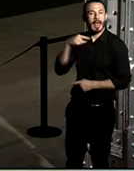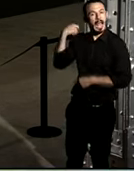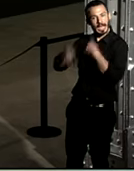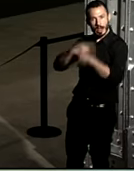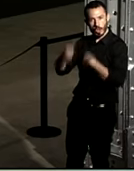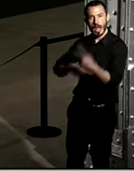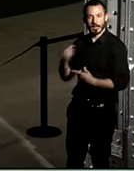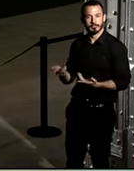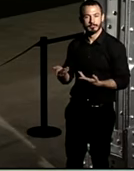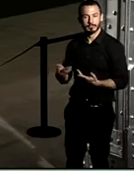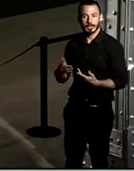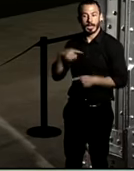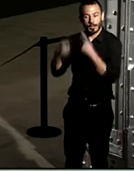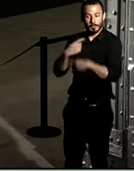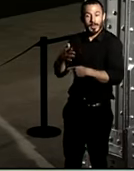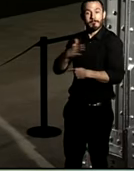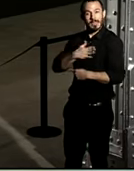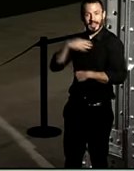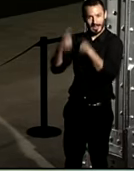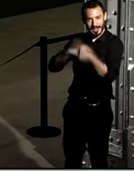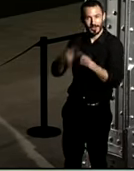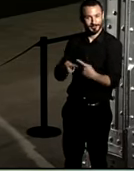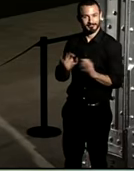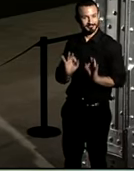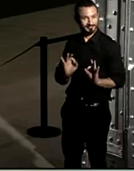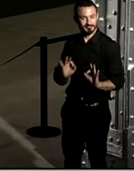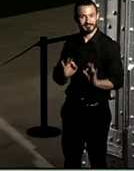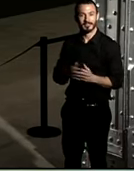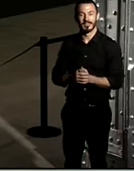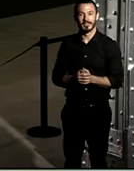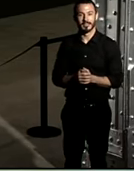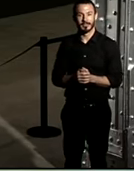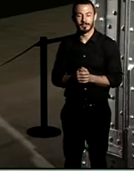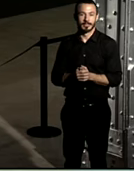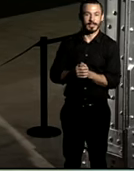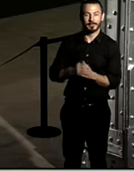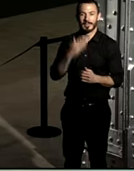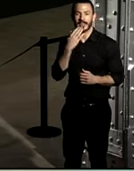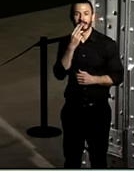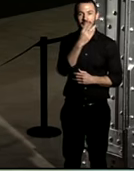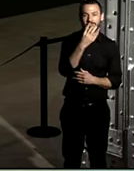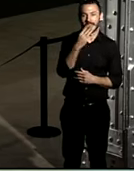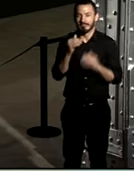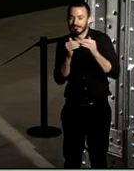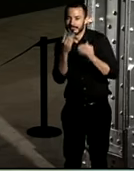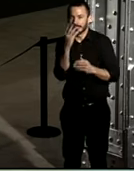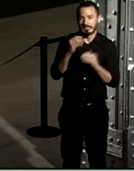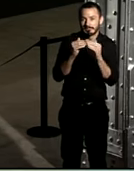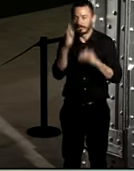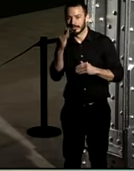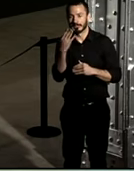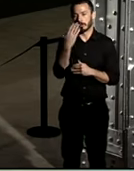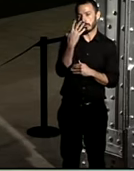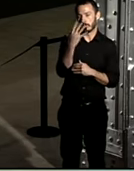generacional de mi generación. Bueno, un poco de esta de los 30 y muchos, 40 y algo,